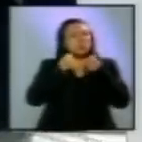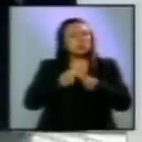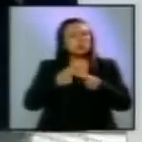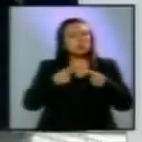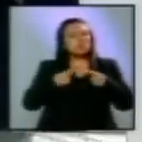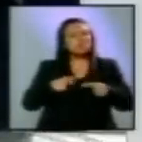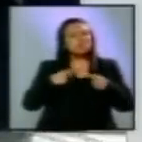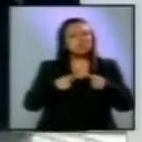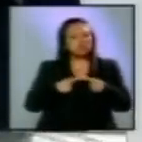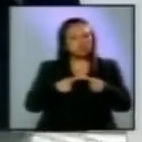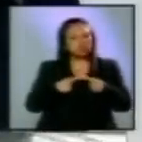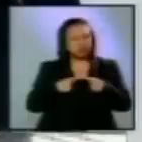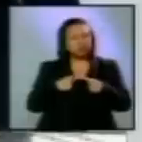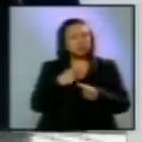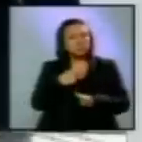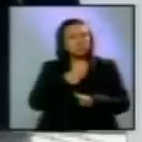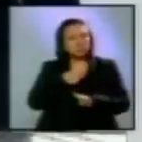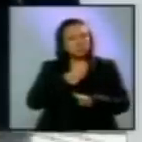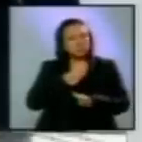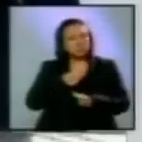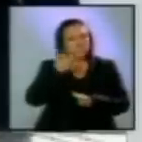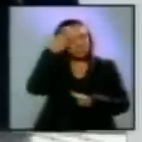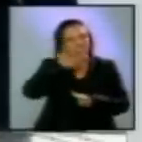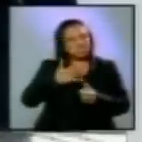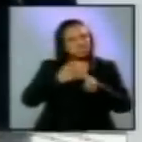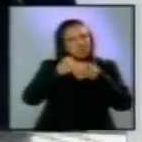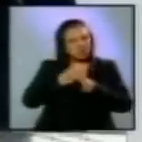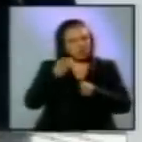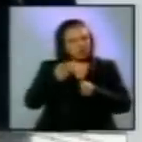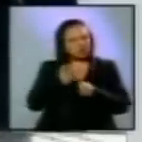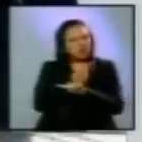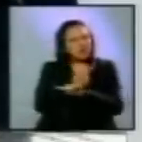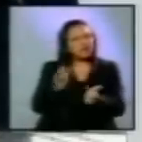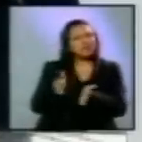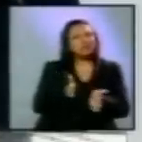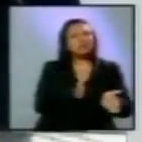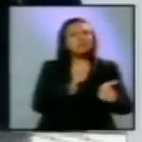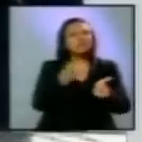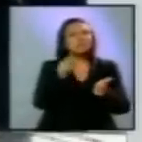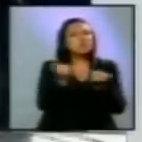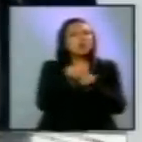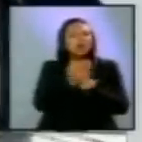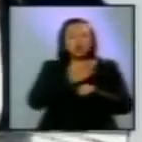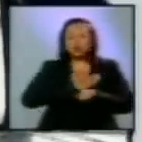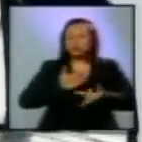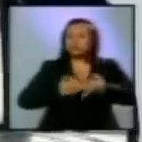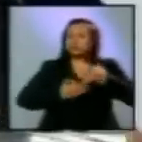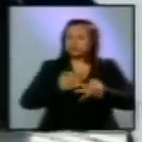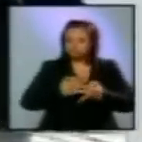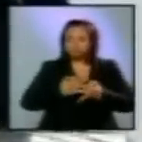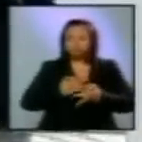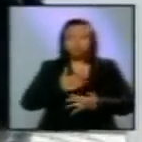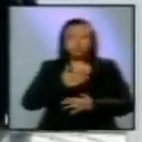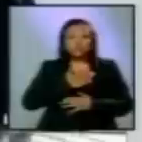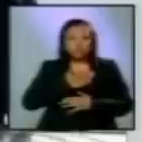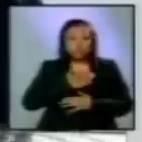ciudadana, y lo soy porque estoy convencida que este es el camino de las libertades y también de la justicia. Lo soy